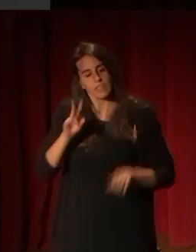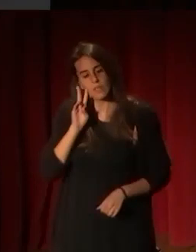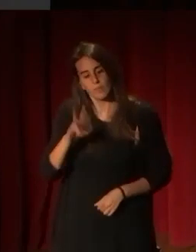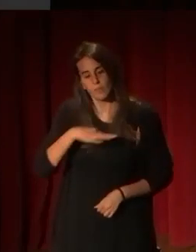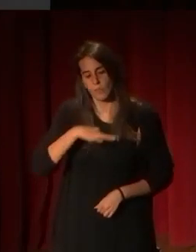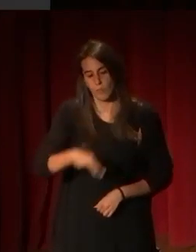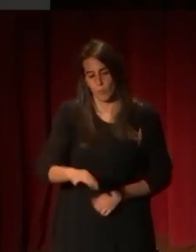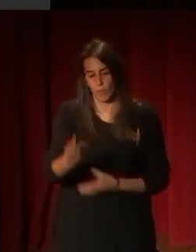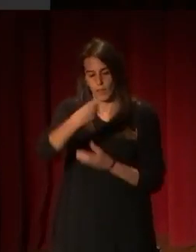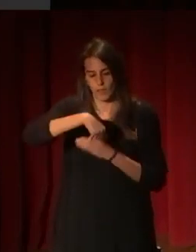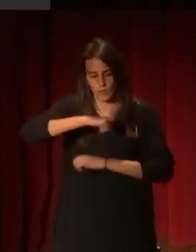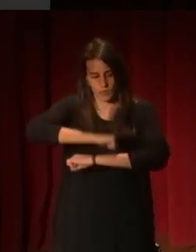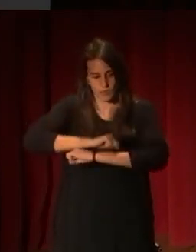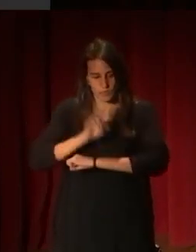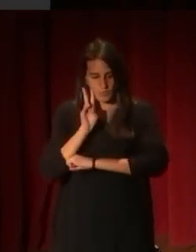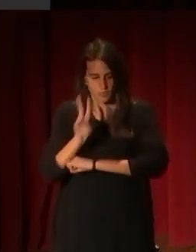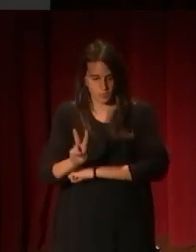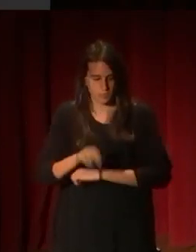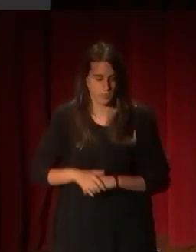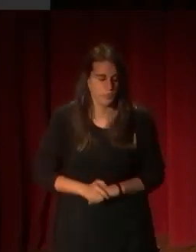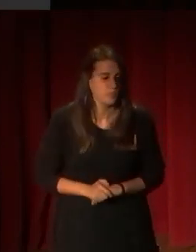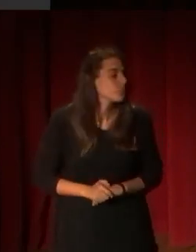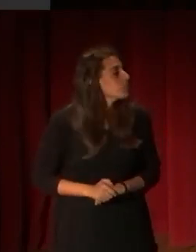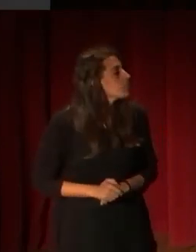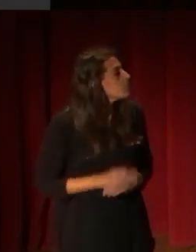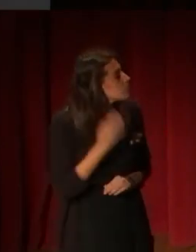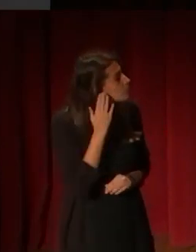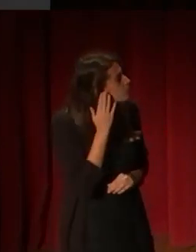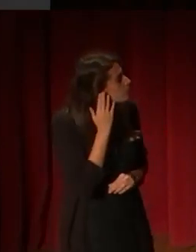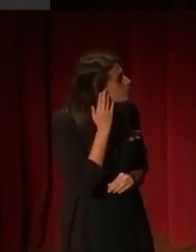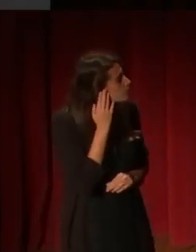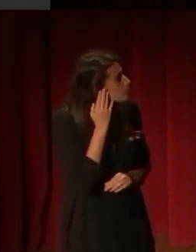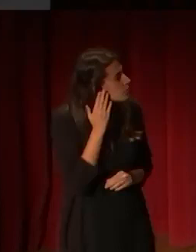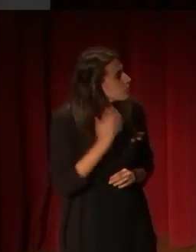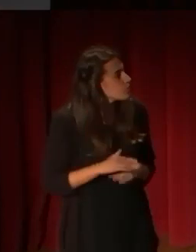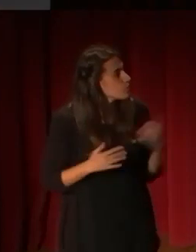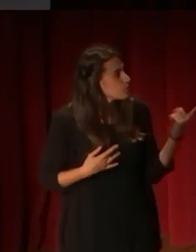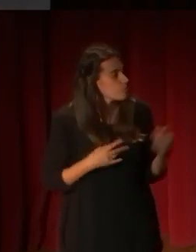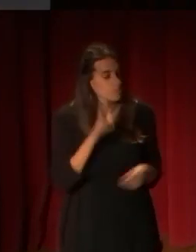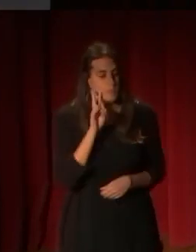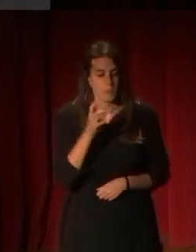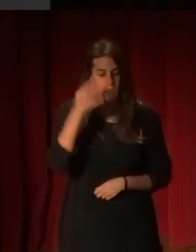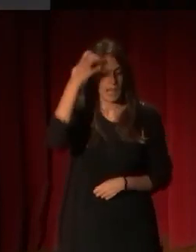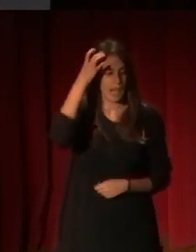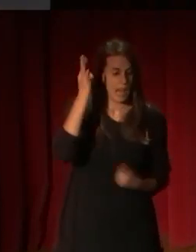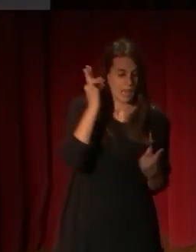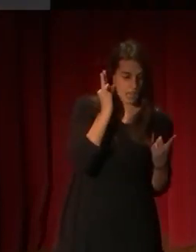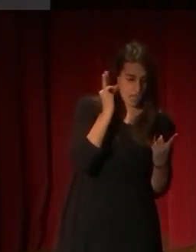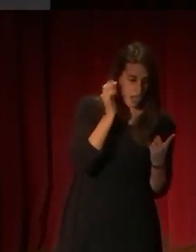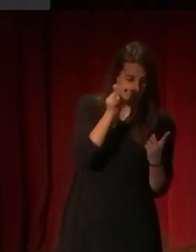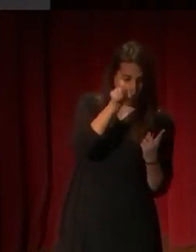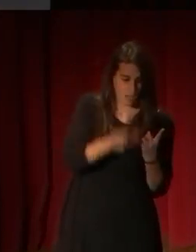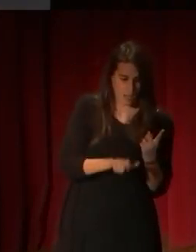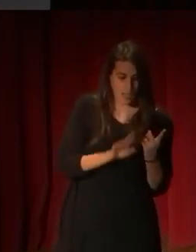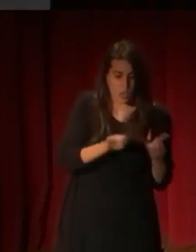que se hacían en este fantástico recinto bueno pues aquí tienen ustedes dos la reina y seguramente